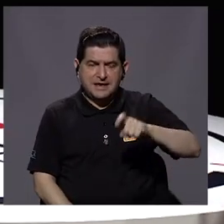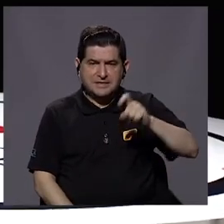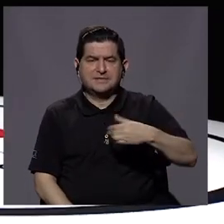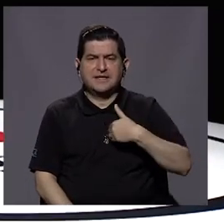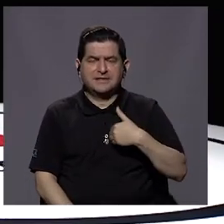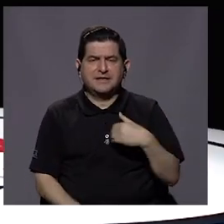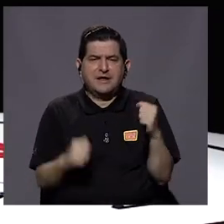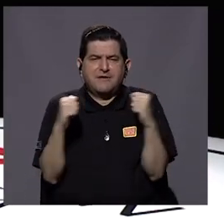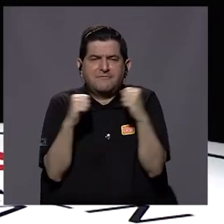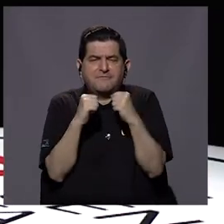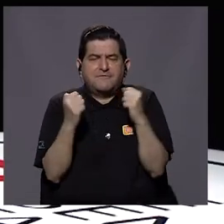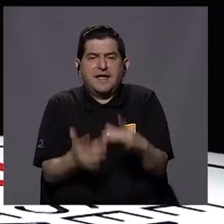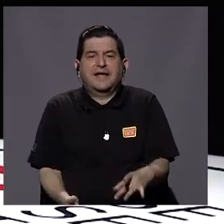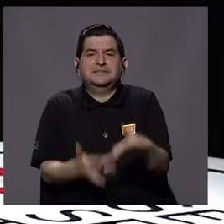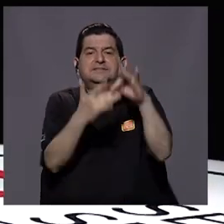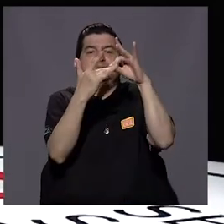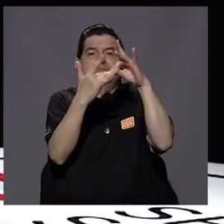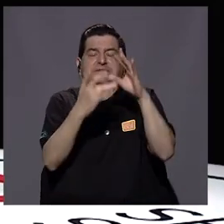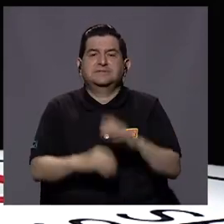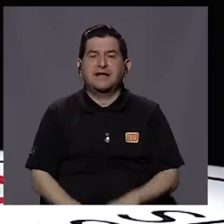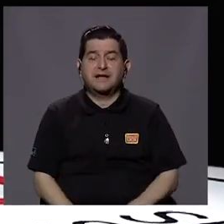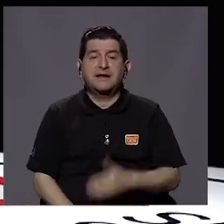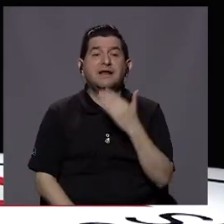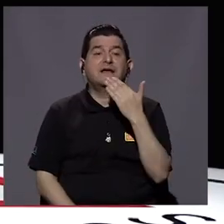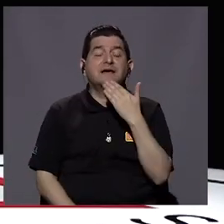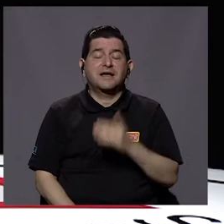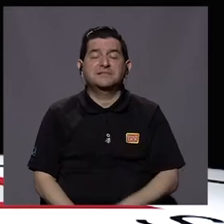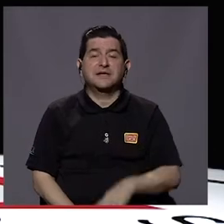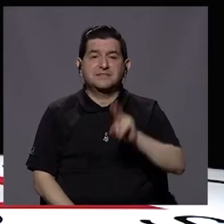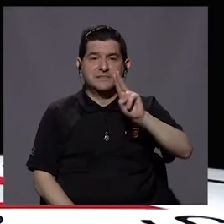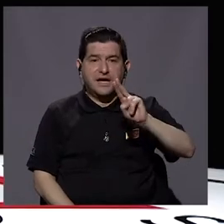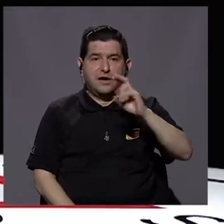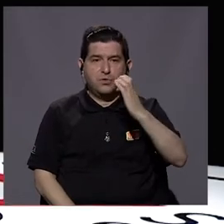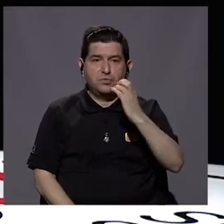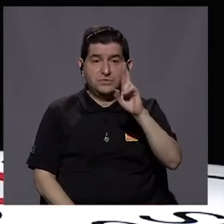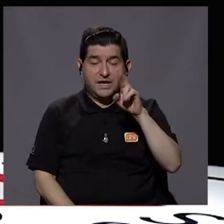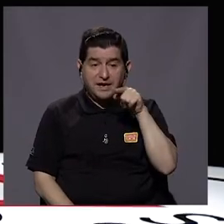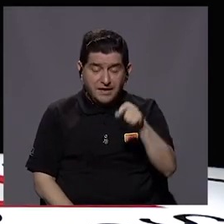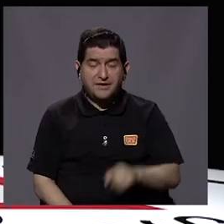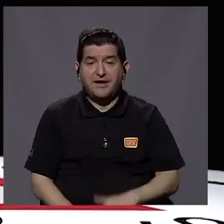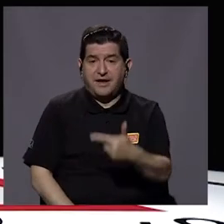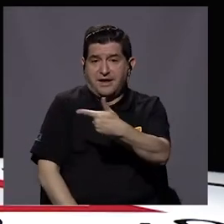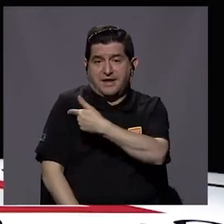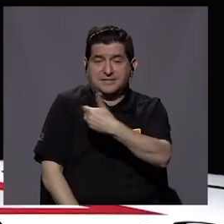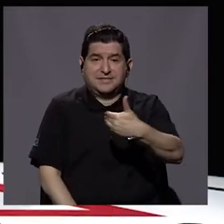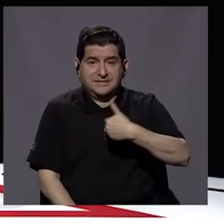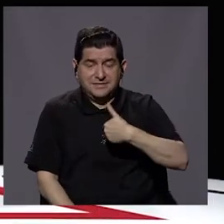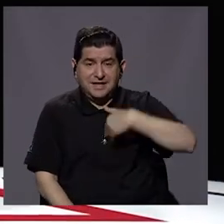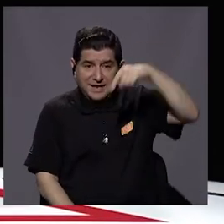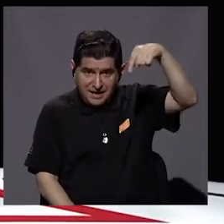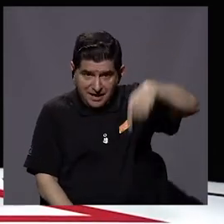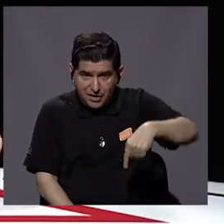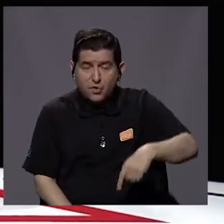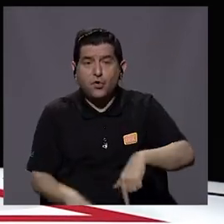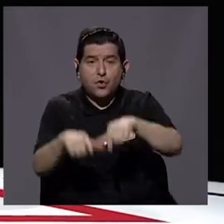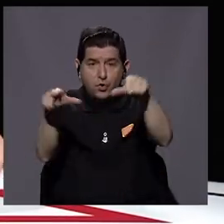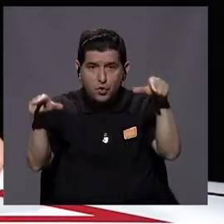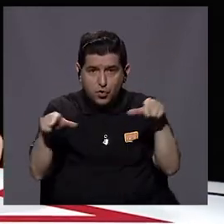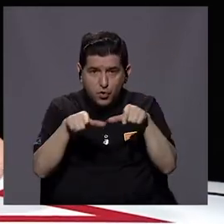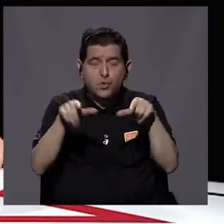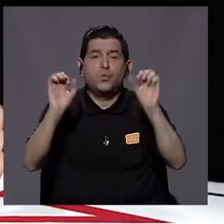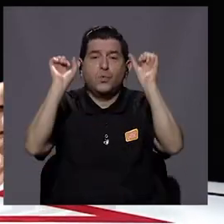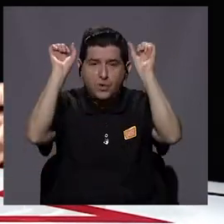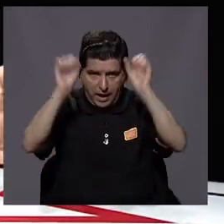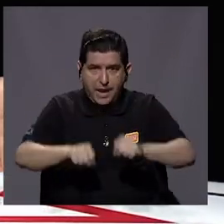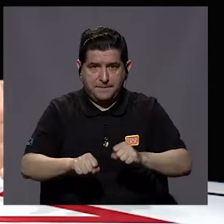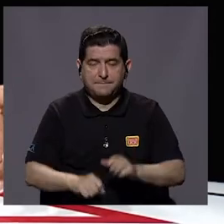necesitan una refrigeración especial. Es gracias a la Universidad de Costa Rica que esas vacunas tienen hoy donde poder